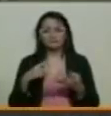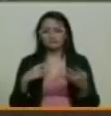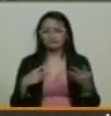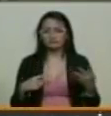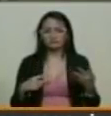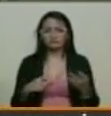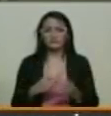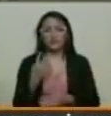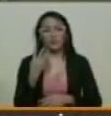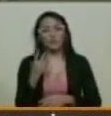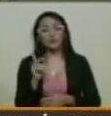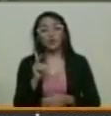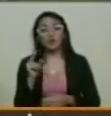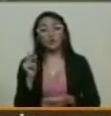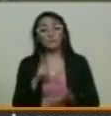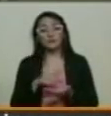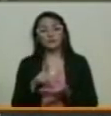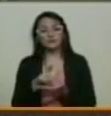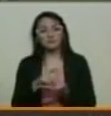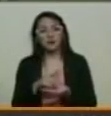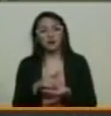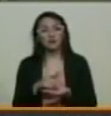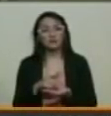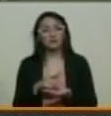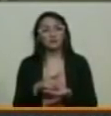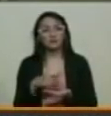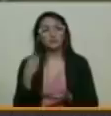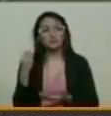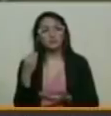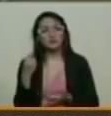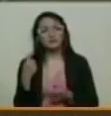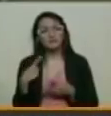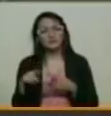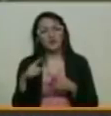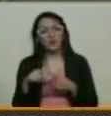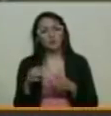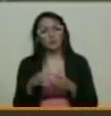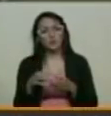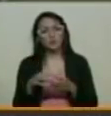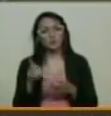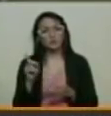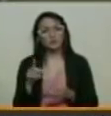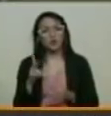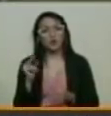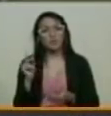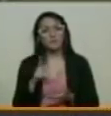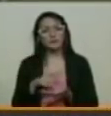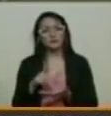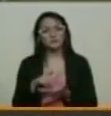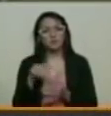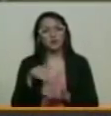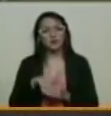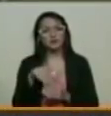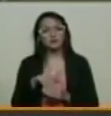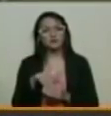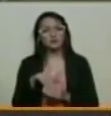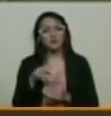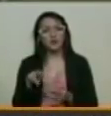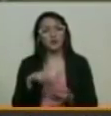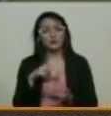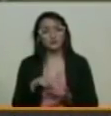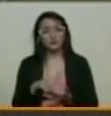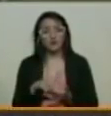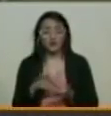los cuatro que no participaron, UBIPA, que creo que, y había otro partido que no participó en las elecciones nacionales, que